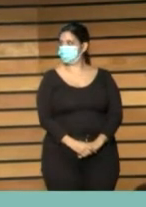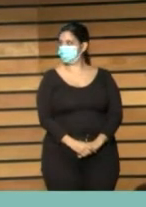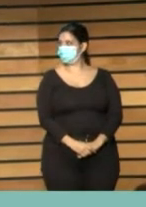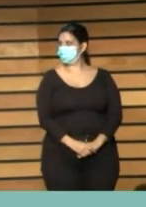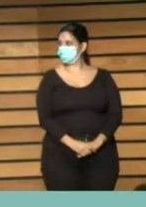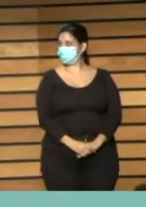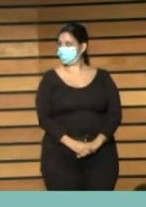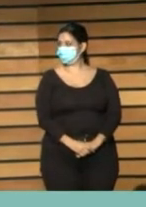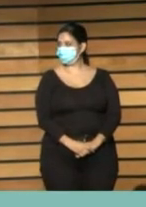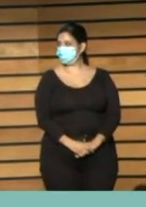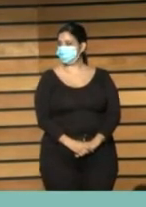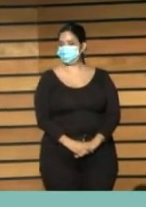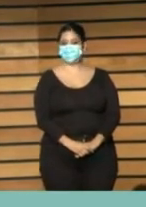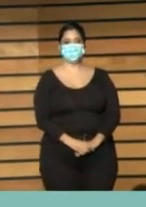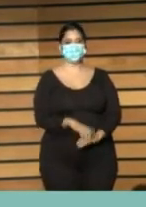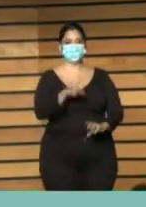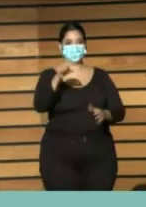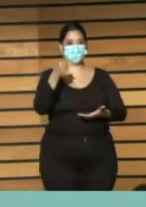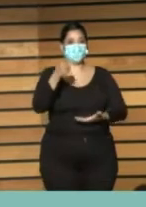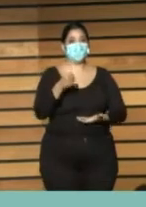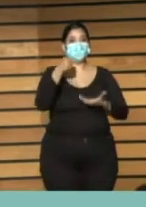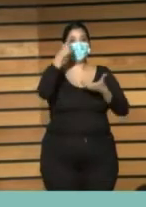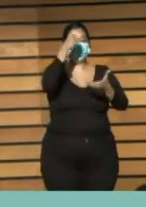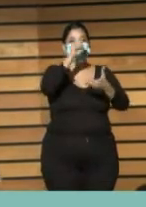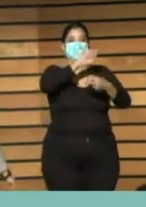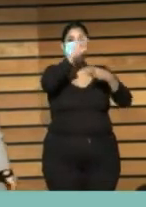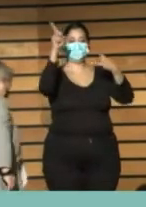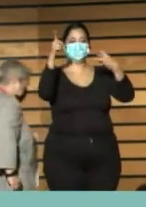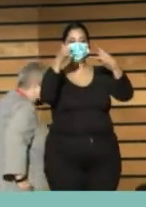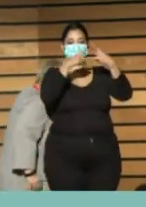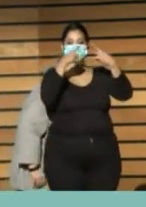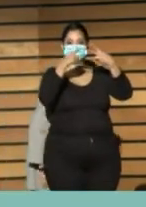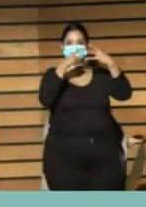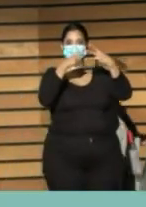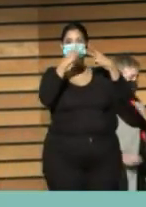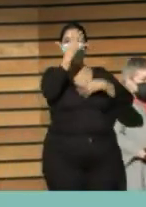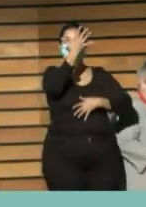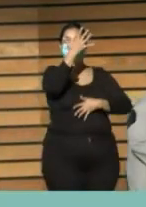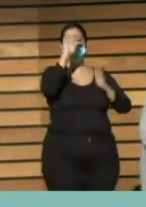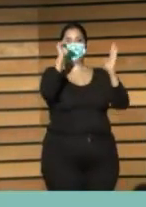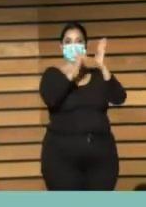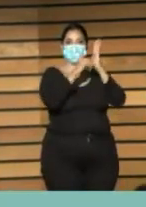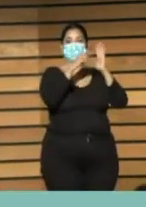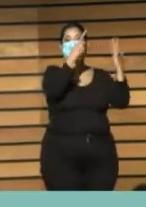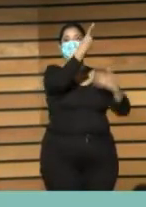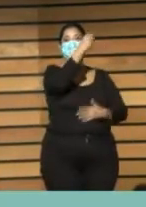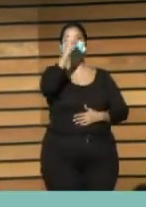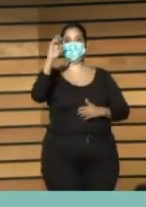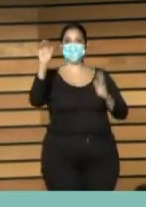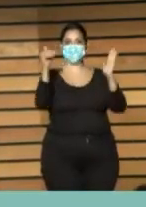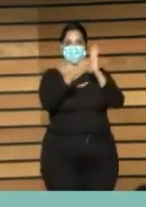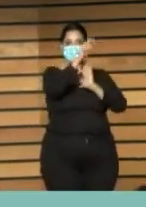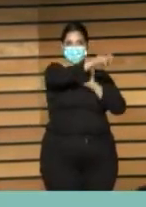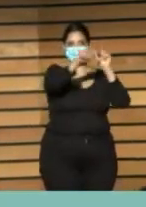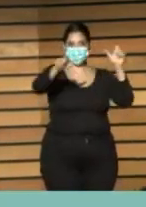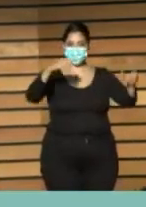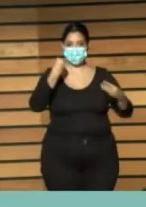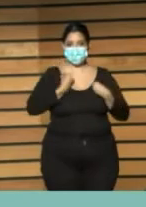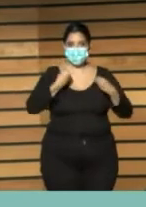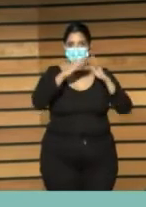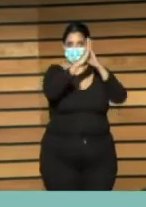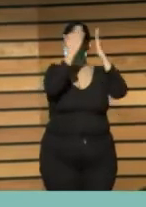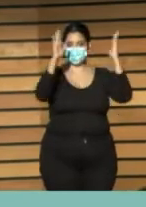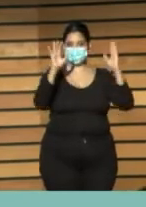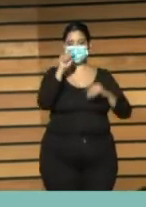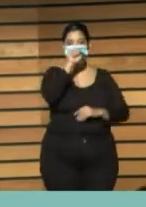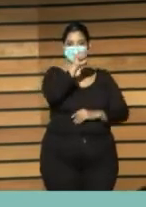Bien, continuamos con el premio a la categoría de municipios entre 5.000 y 100.000 habitantes. El vídeo premiado es